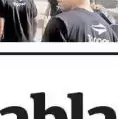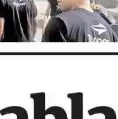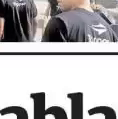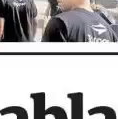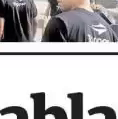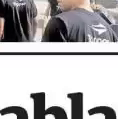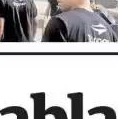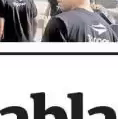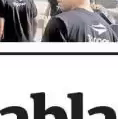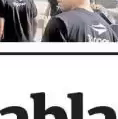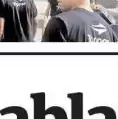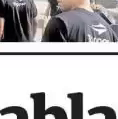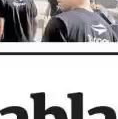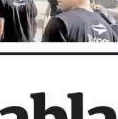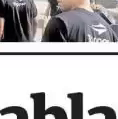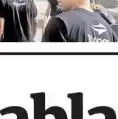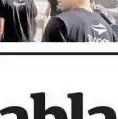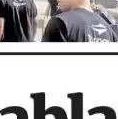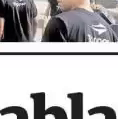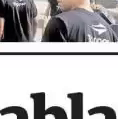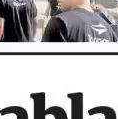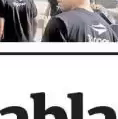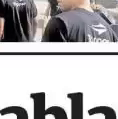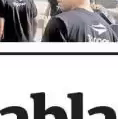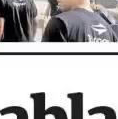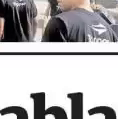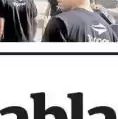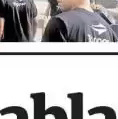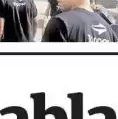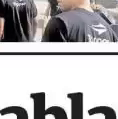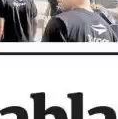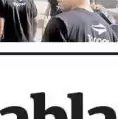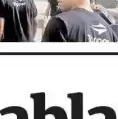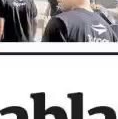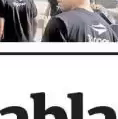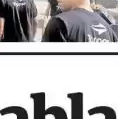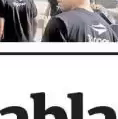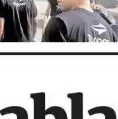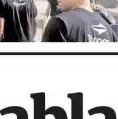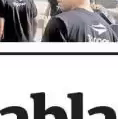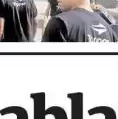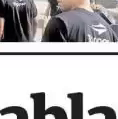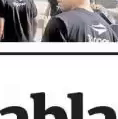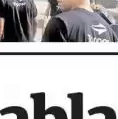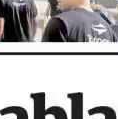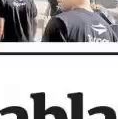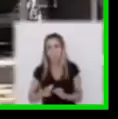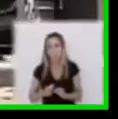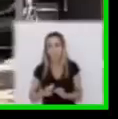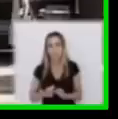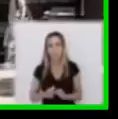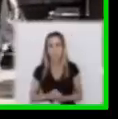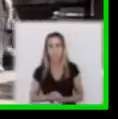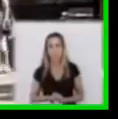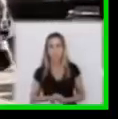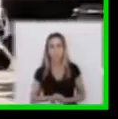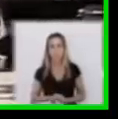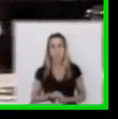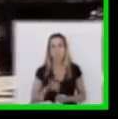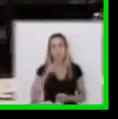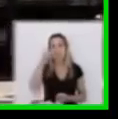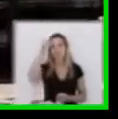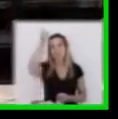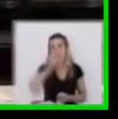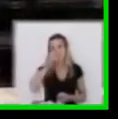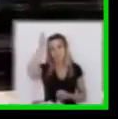bajo ningún punto de vista voy a permitir, por lo menos yo por mi persona, que se difame y se hable así de mi persona. Les pido, por favor, a